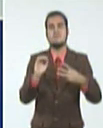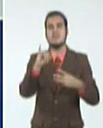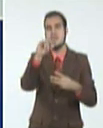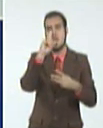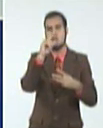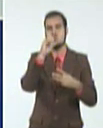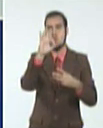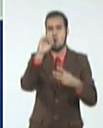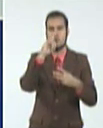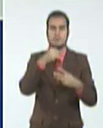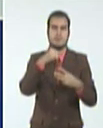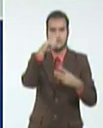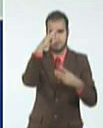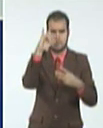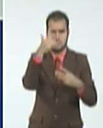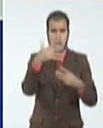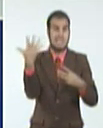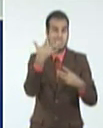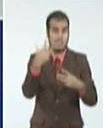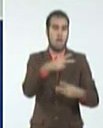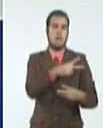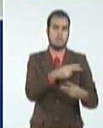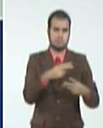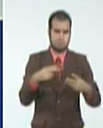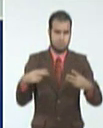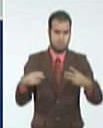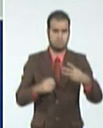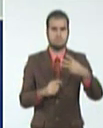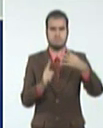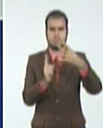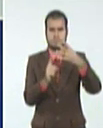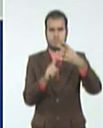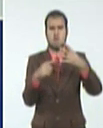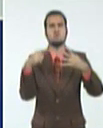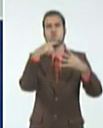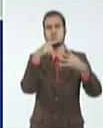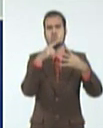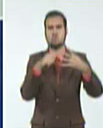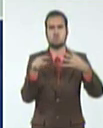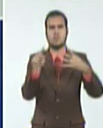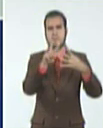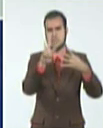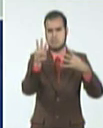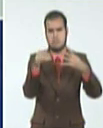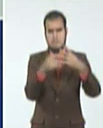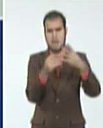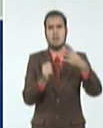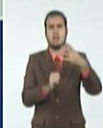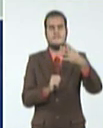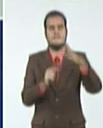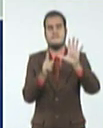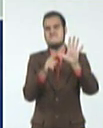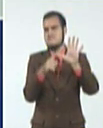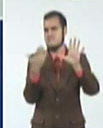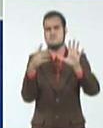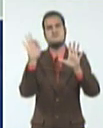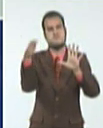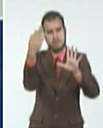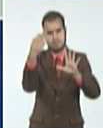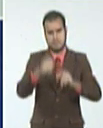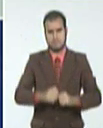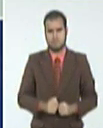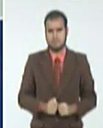también está. Rusia con más de 23.000 y Francia con más de 19.000. Lamentablemente